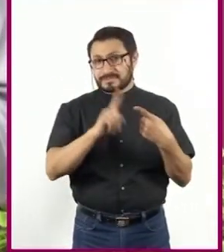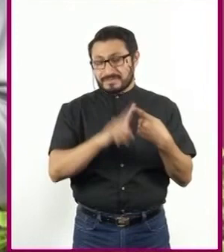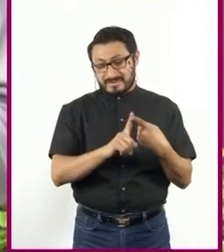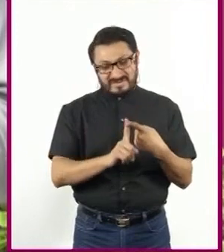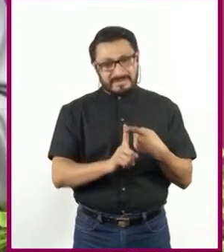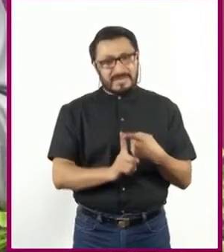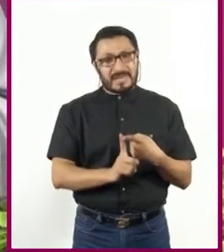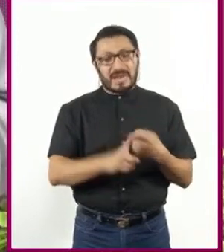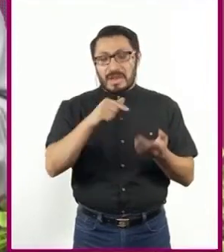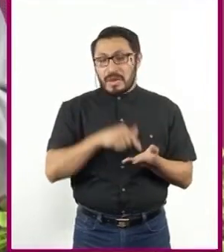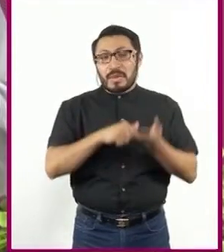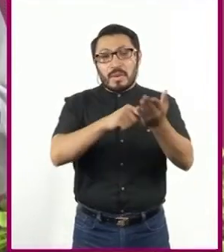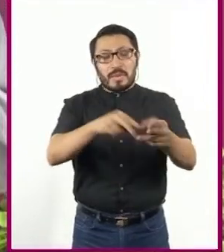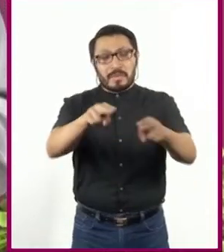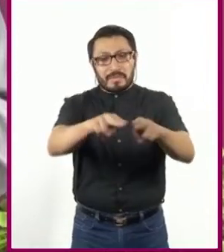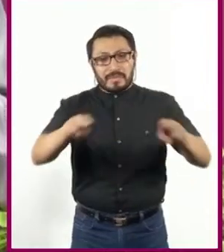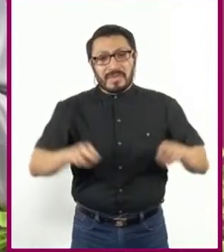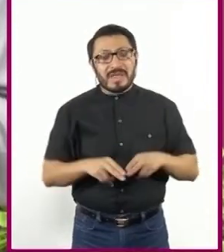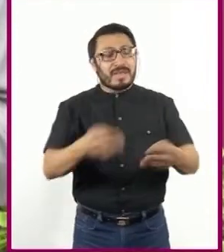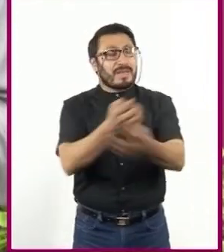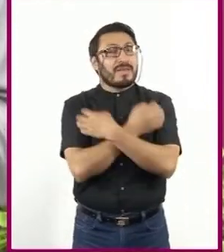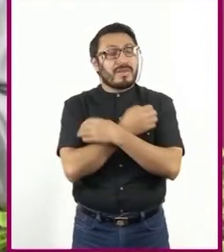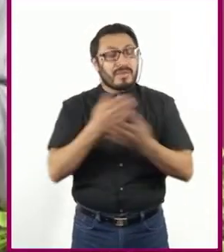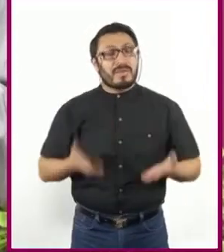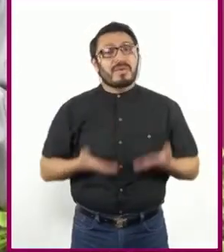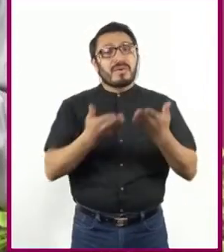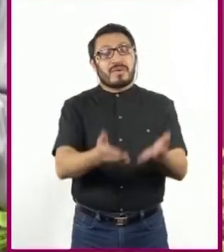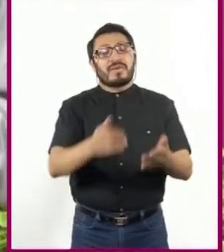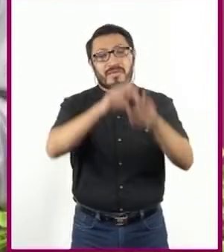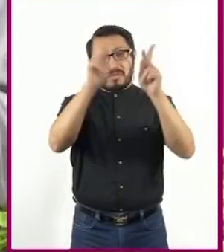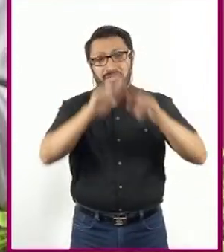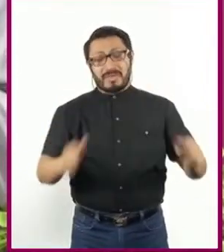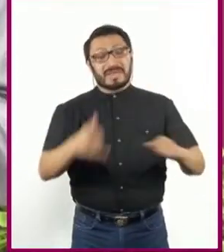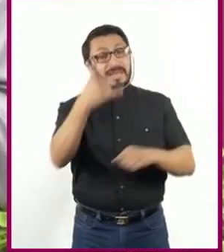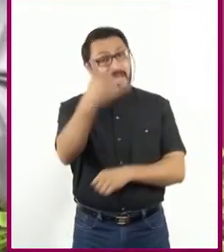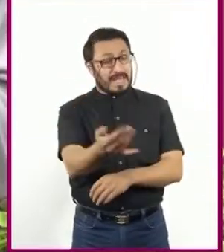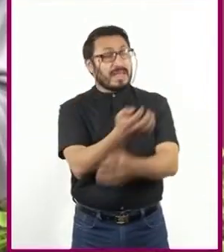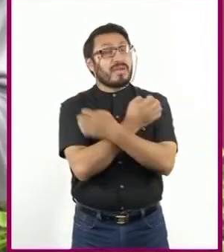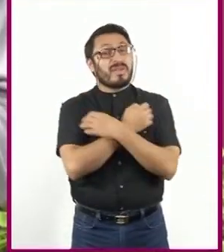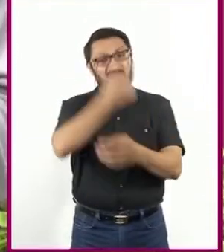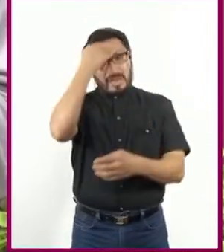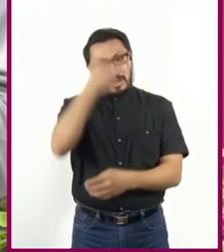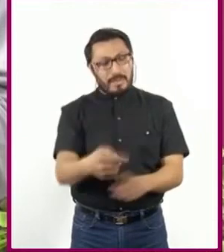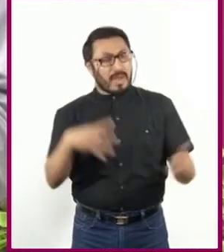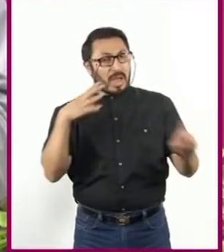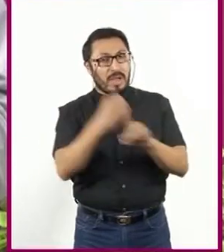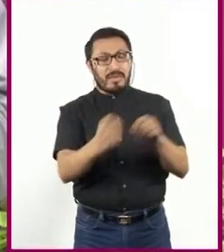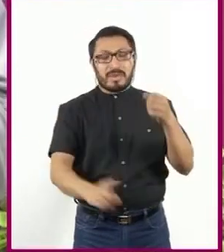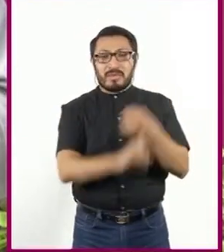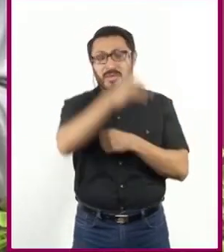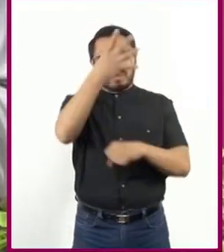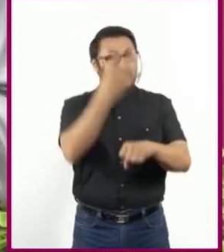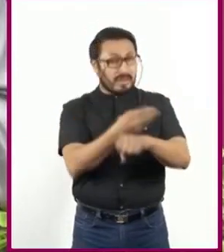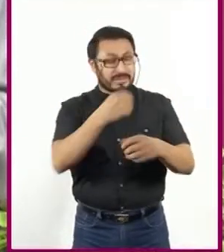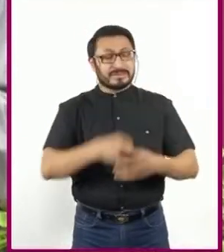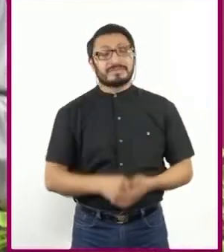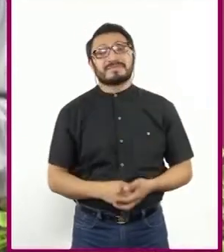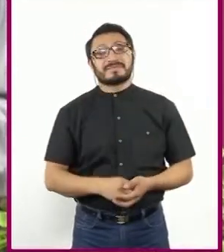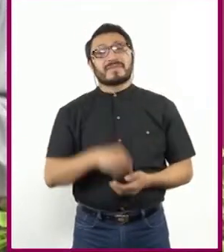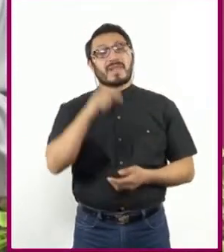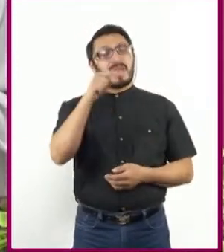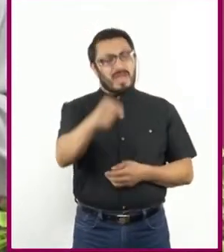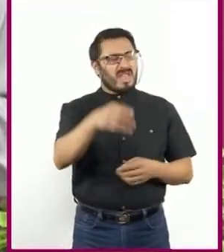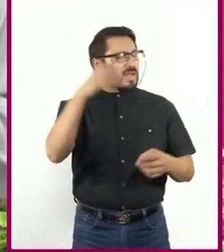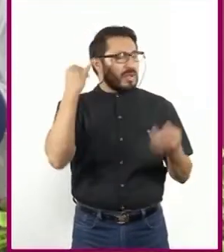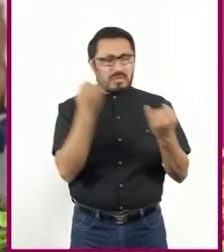Las iniciativas nacionales de educación para la paz y de educación para la resolución de conflictos. Busca